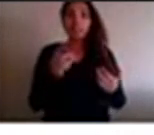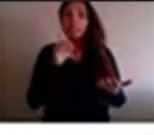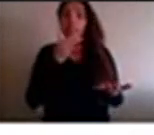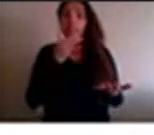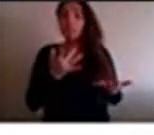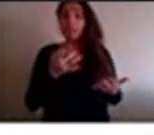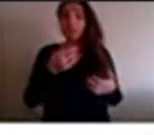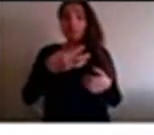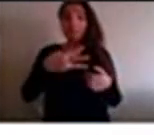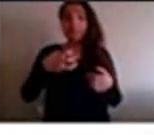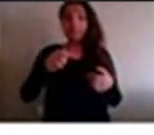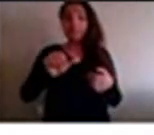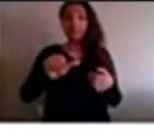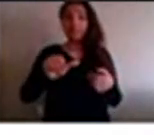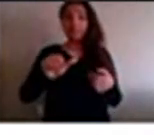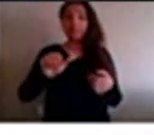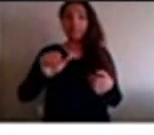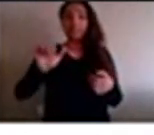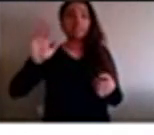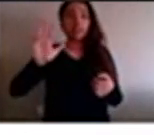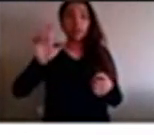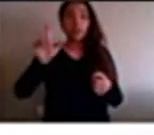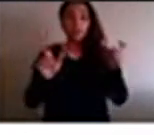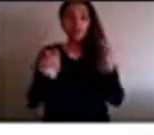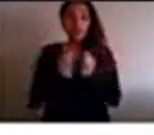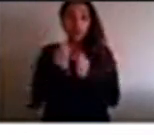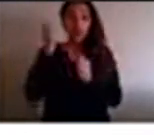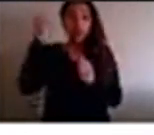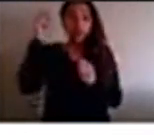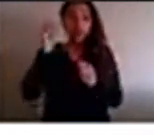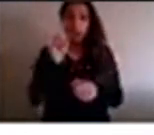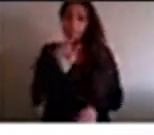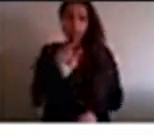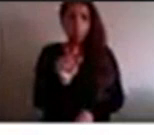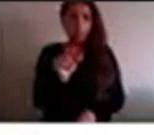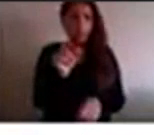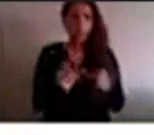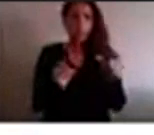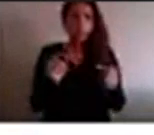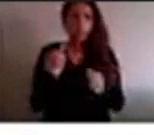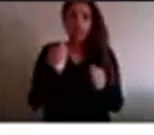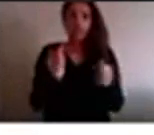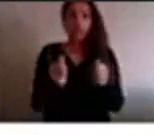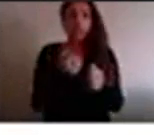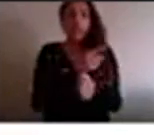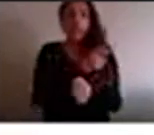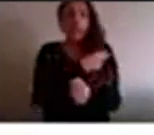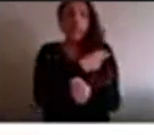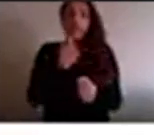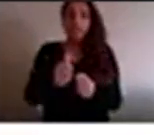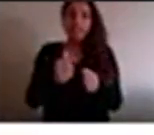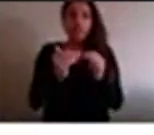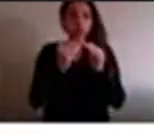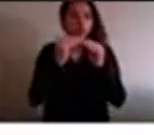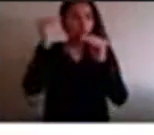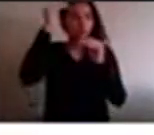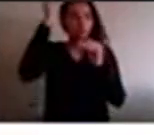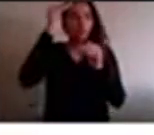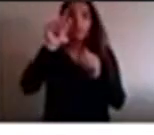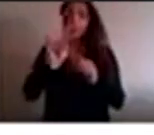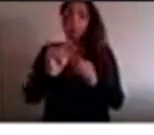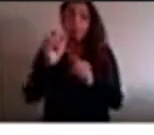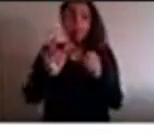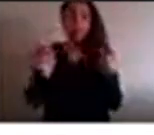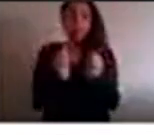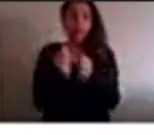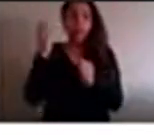con discapacidad. De igual manera, trabajadores oficiales un 4%, en periodo de prueba un